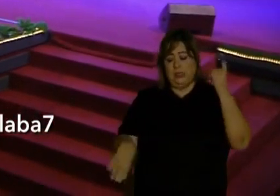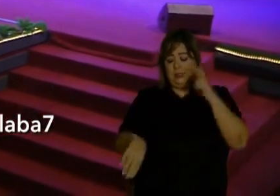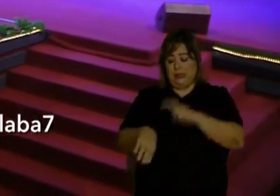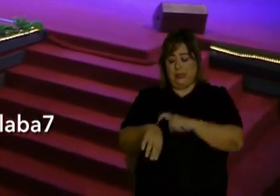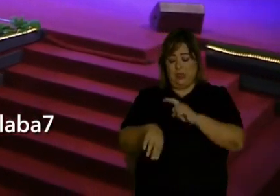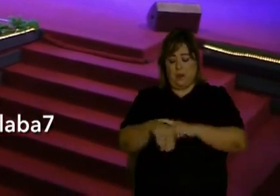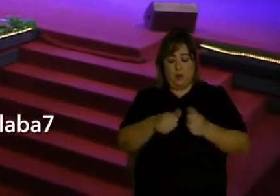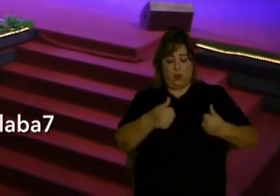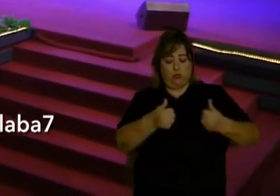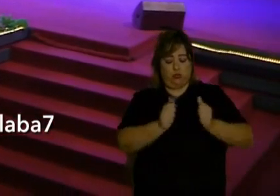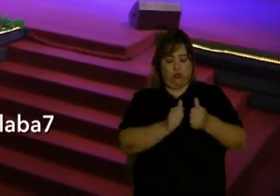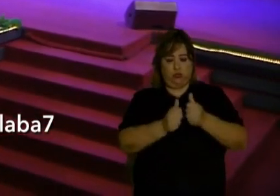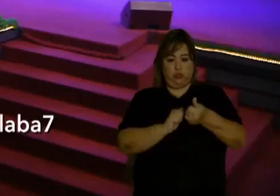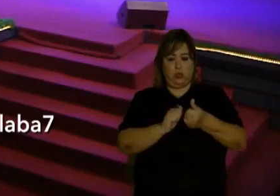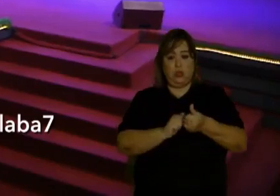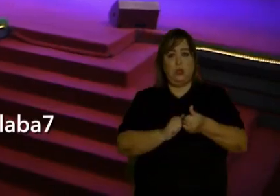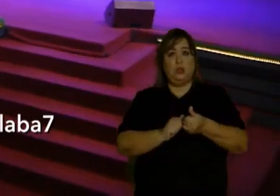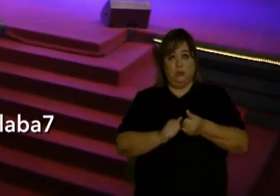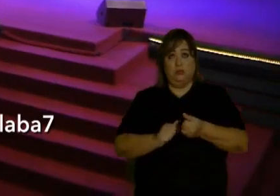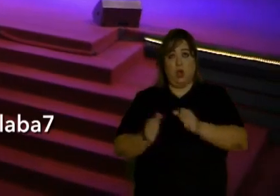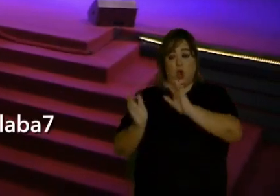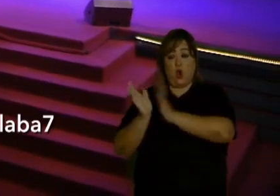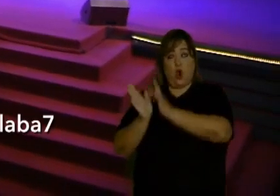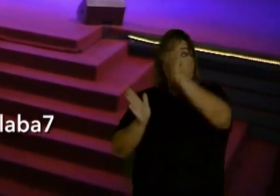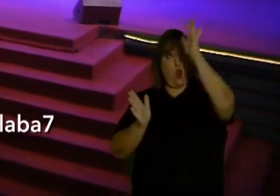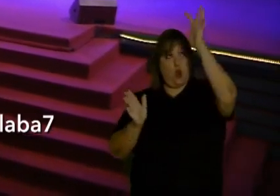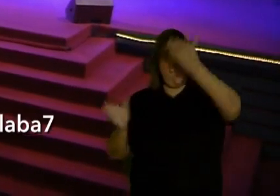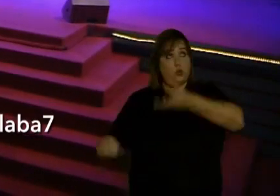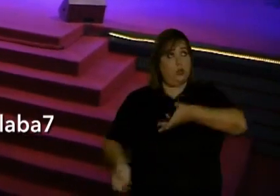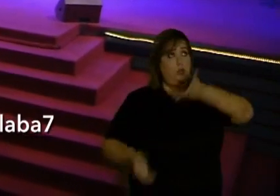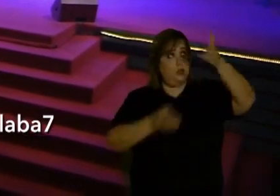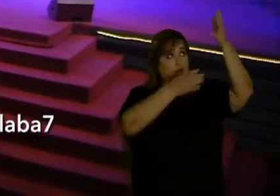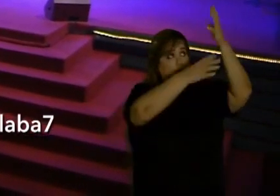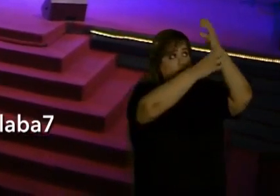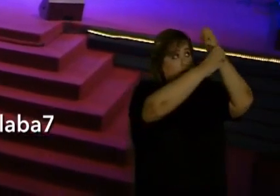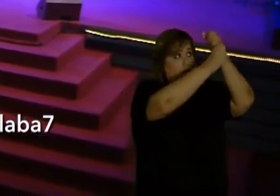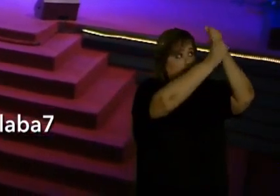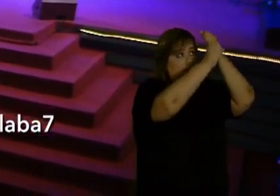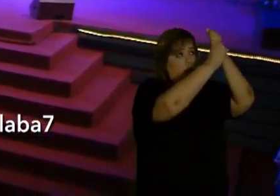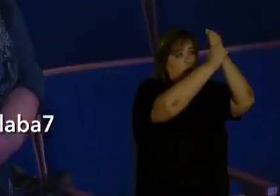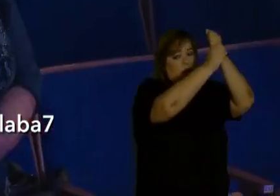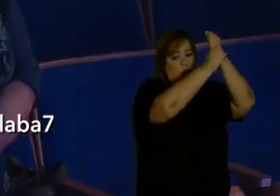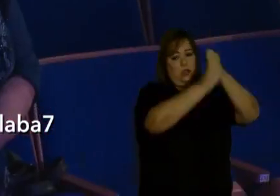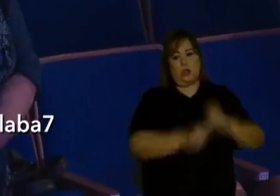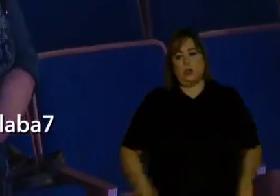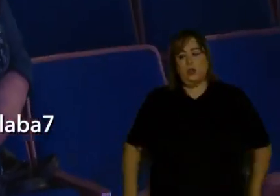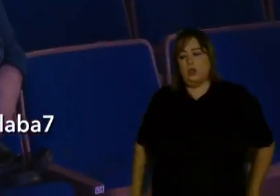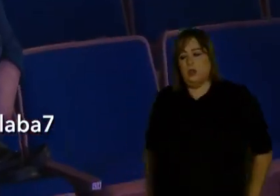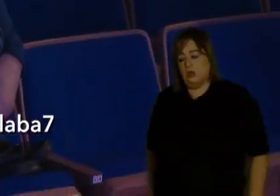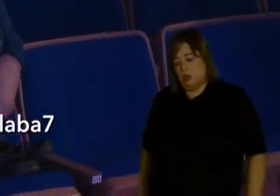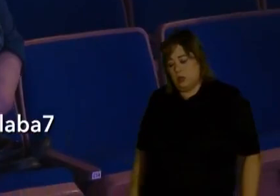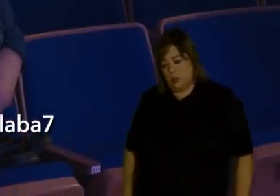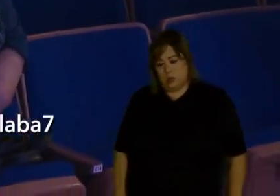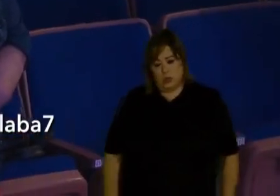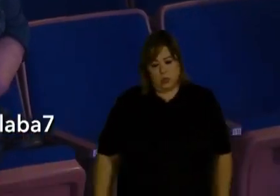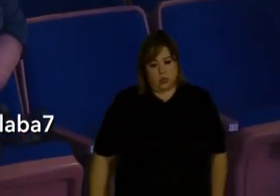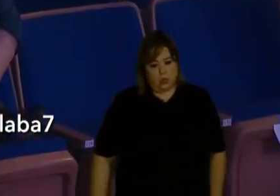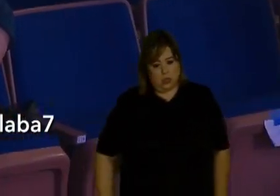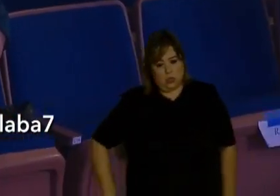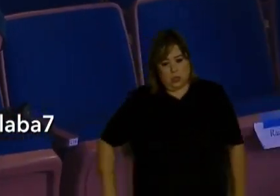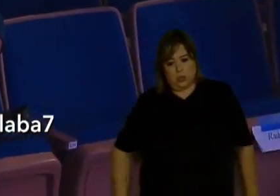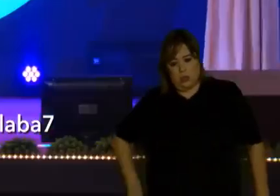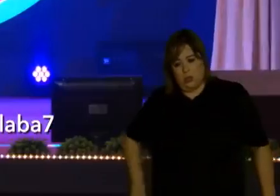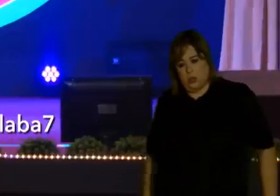desafío. Recibe la gloria, Señor, en el nombre de Jesús. Ven, bueno, usted se queda ahí, creo, y van andando usted. Hágalo, hermano, en el